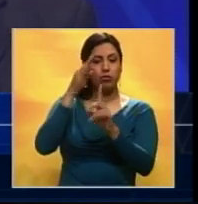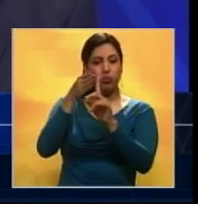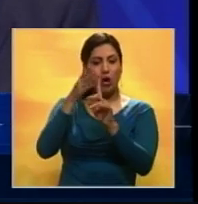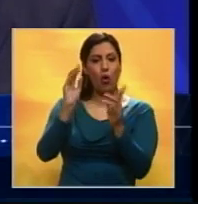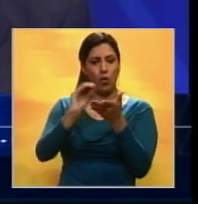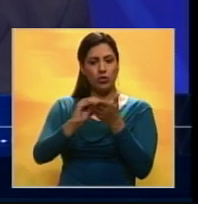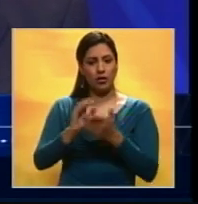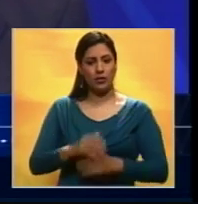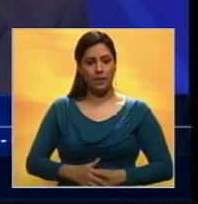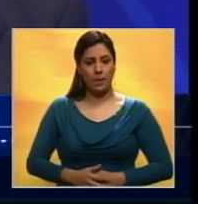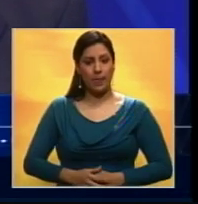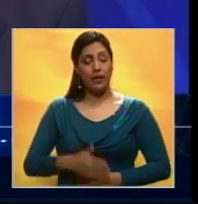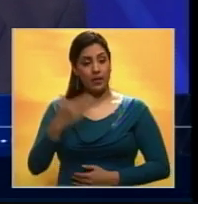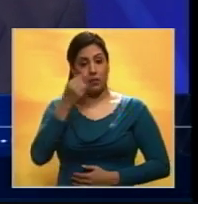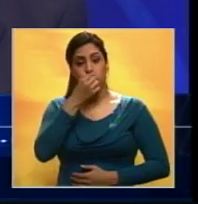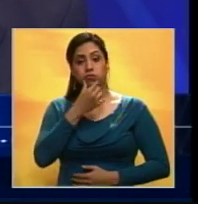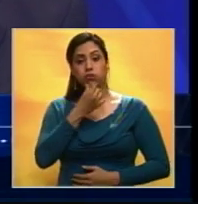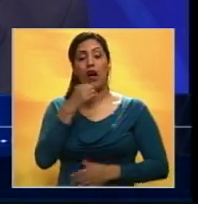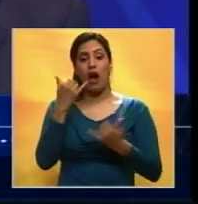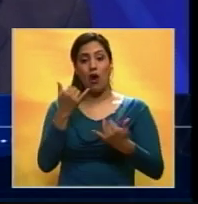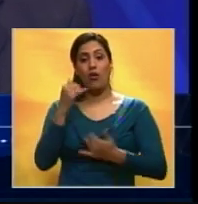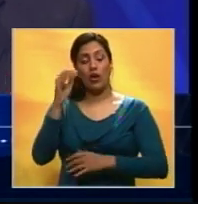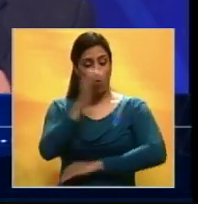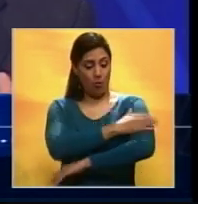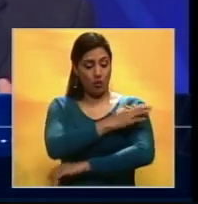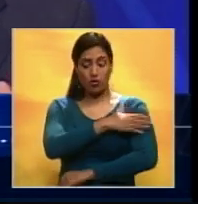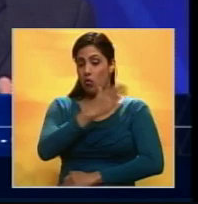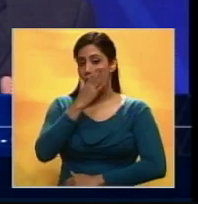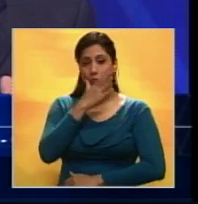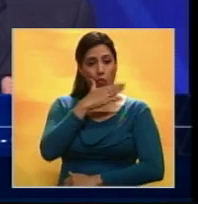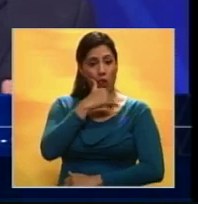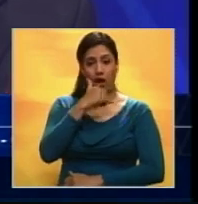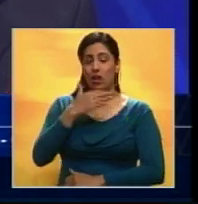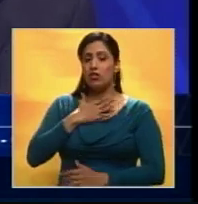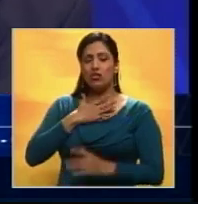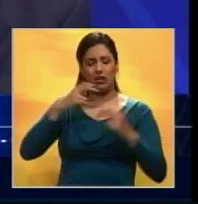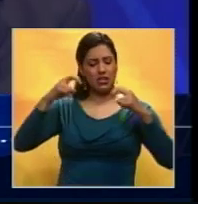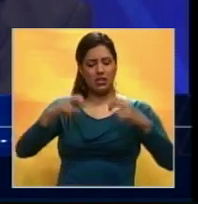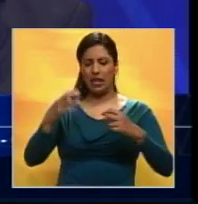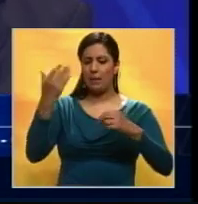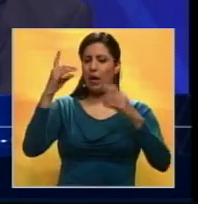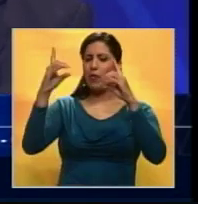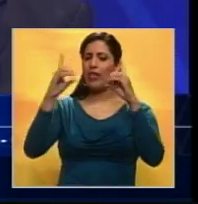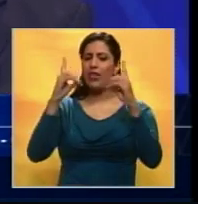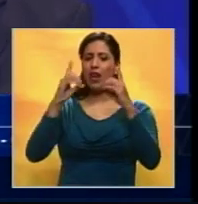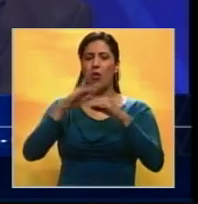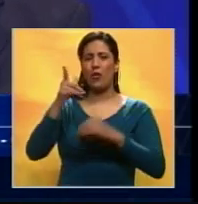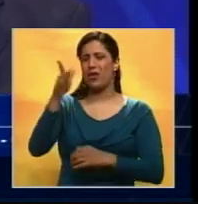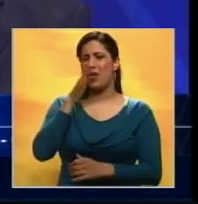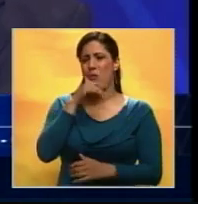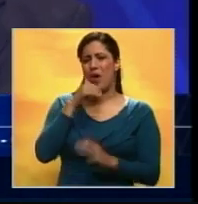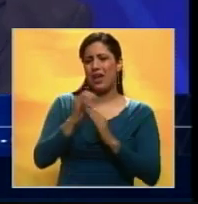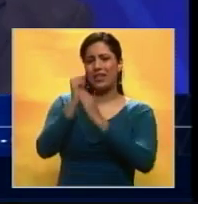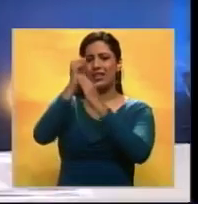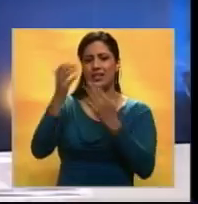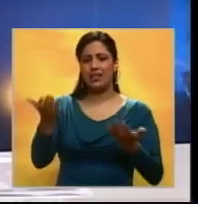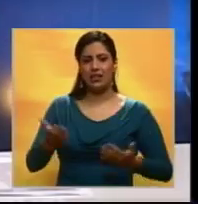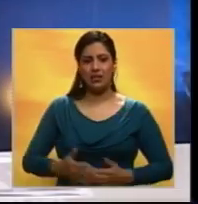tomado. Contreras aseguró que actualmente la oposición no está en condiciones de sentarse en la mesa de diálogo porque carece de